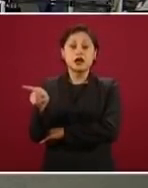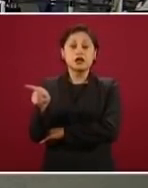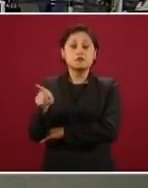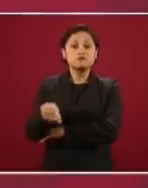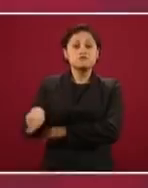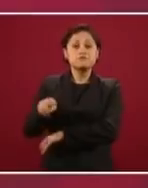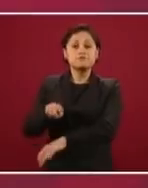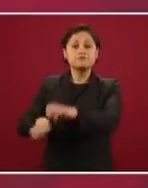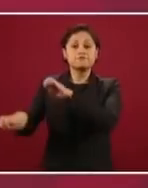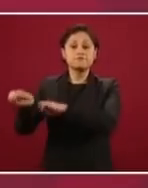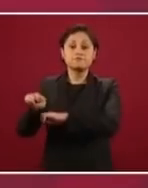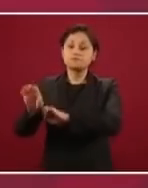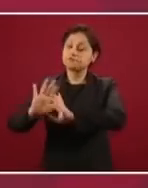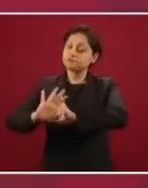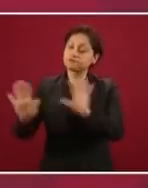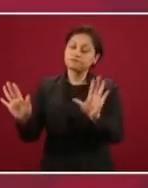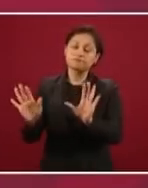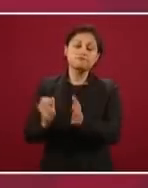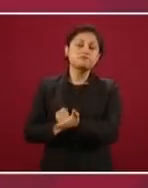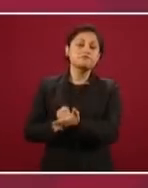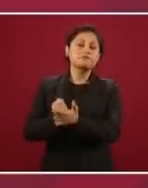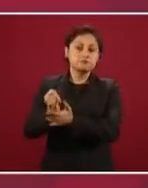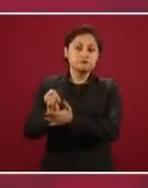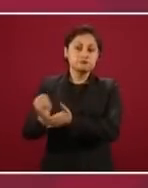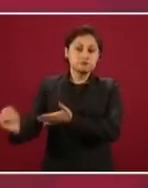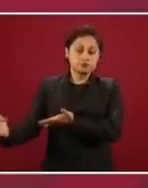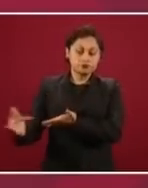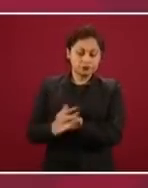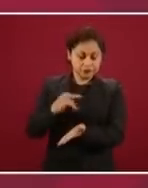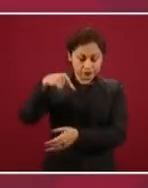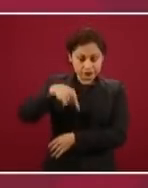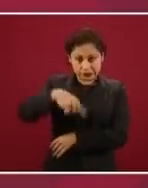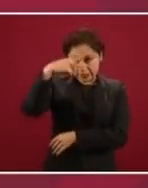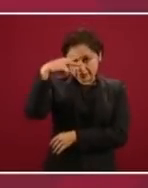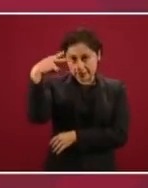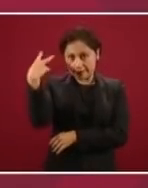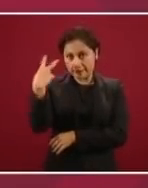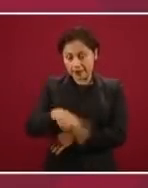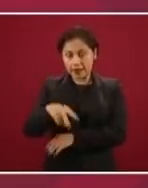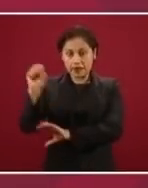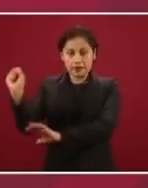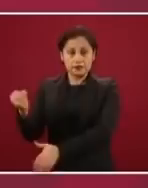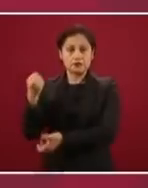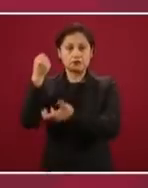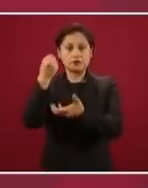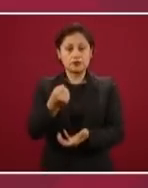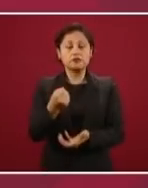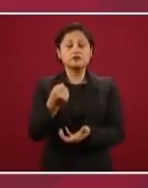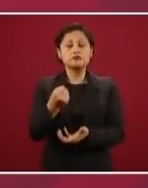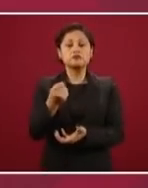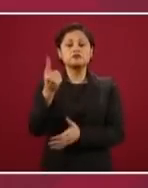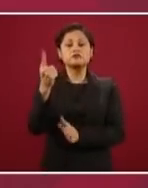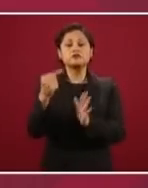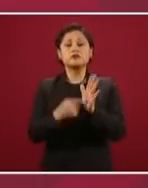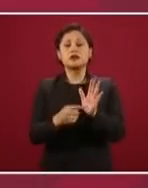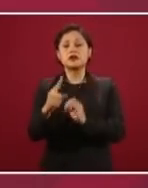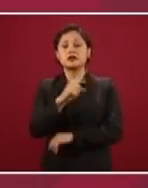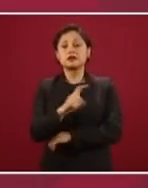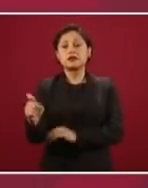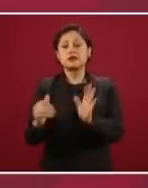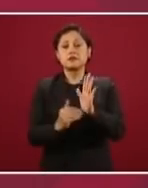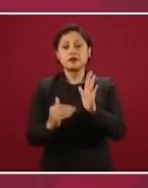invertir en nuestro país 1100 millones de